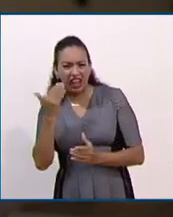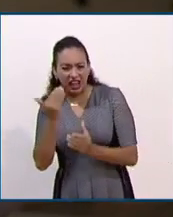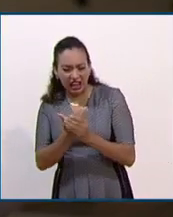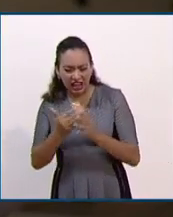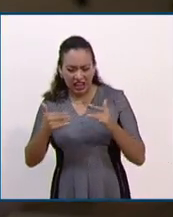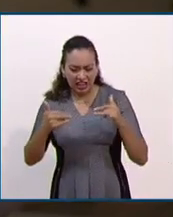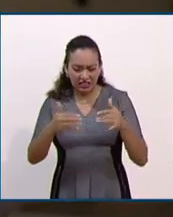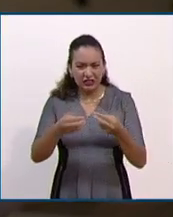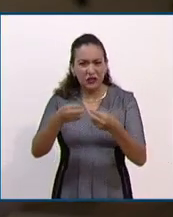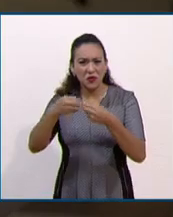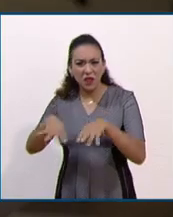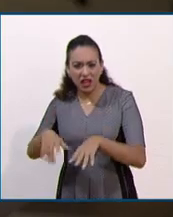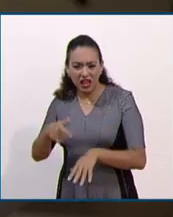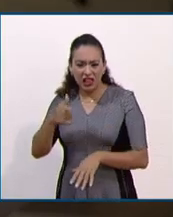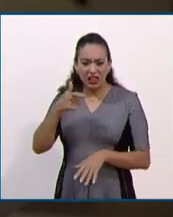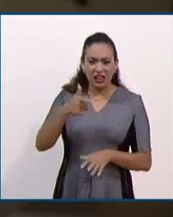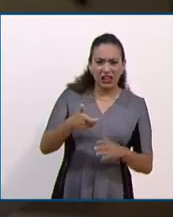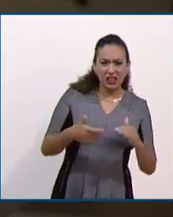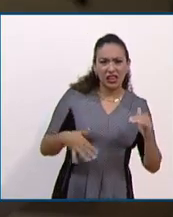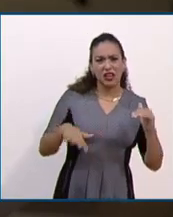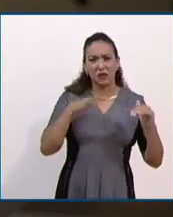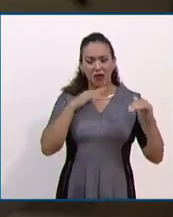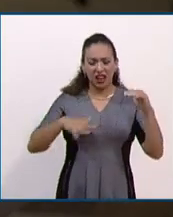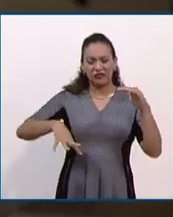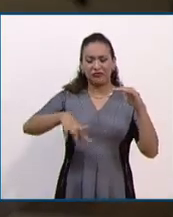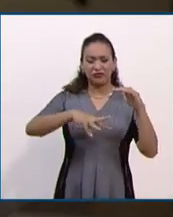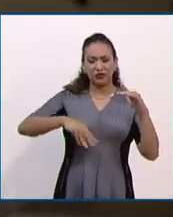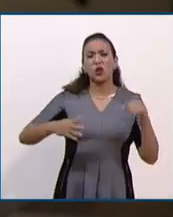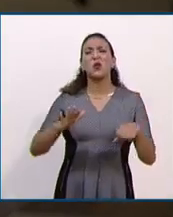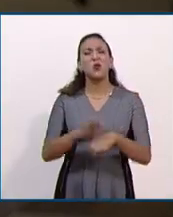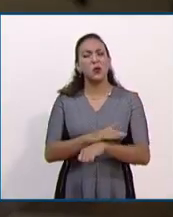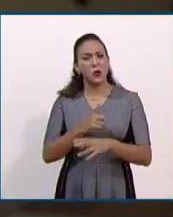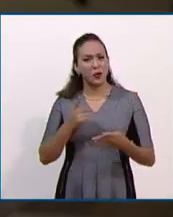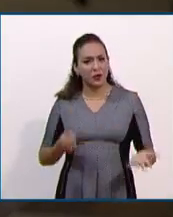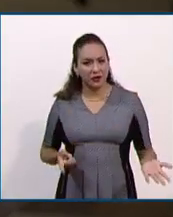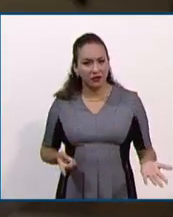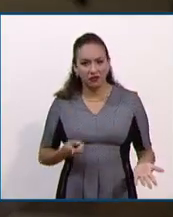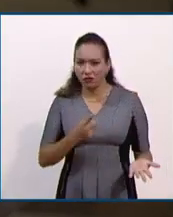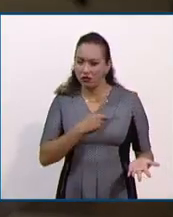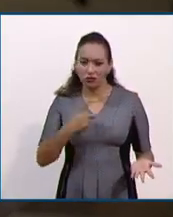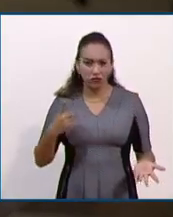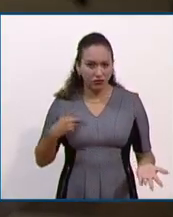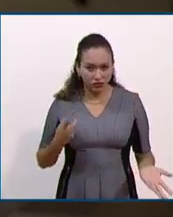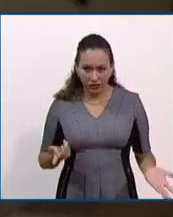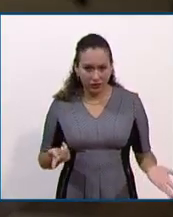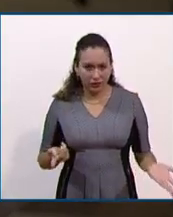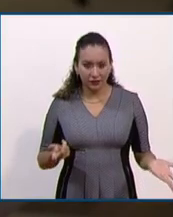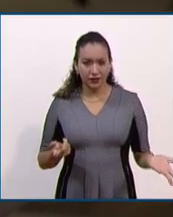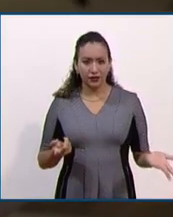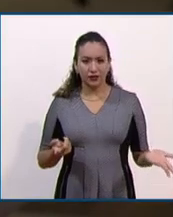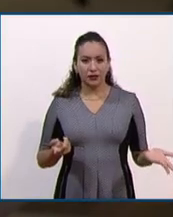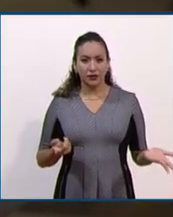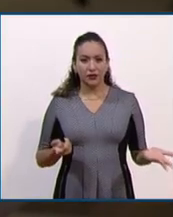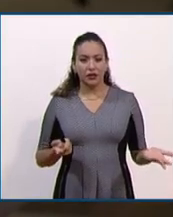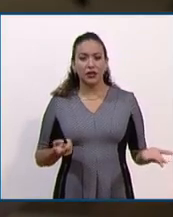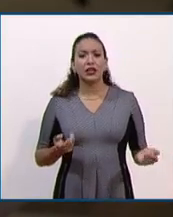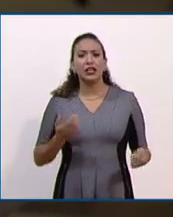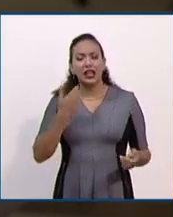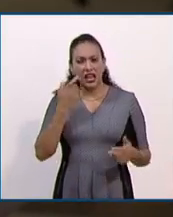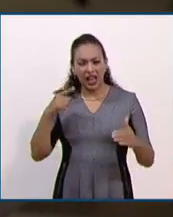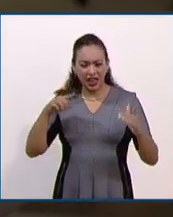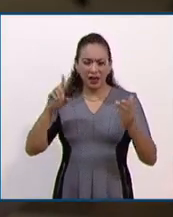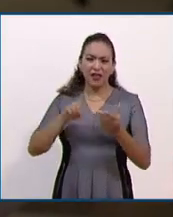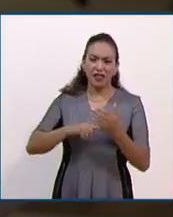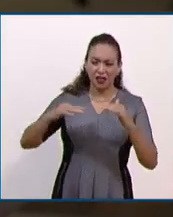la monetización de la justicia a modo. Que bajo argumentos sofistas se deslicen intereses perversos